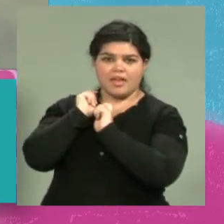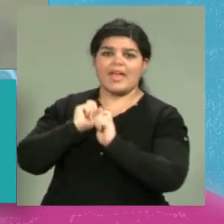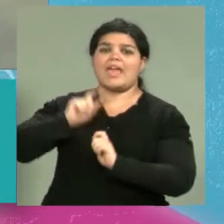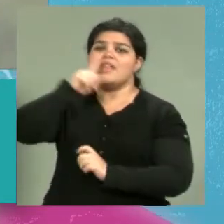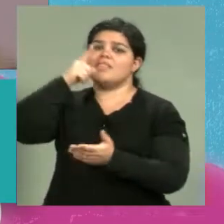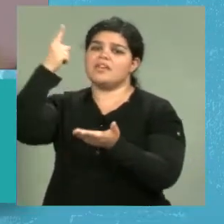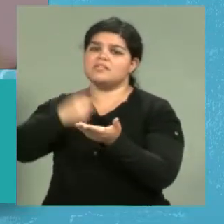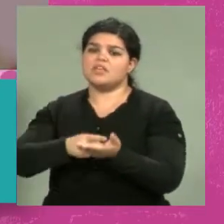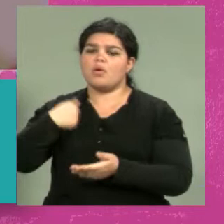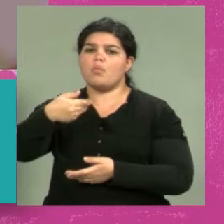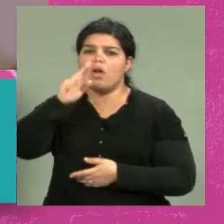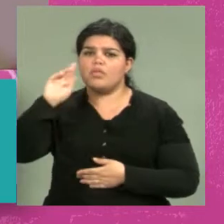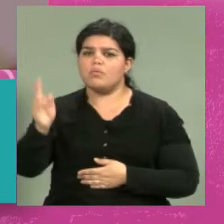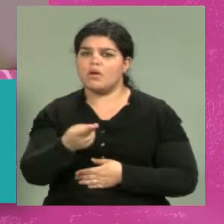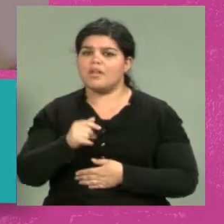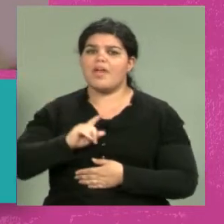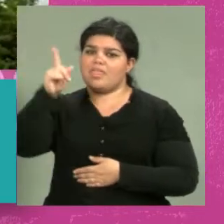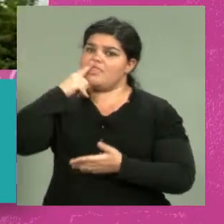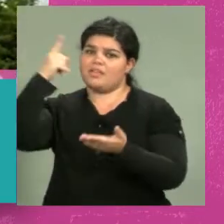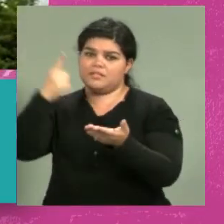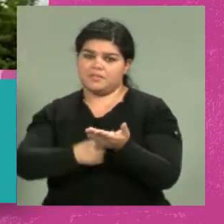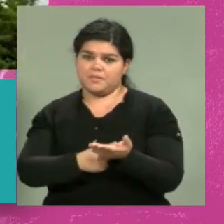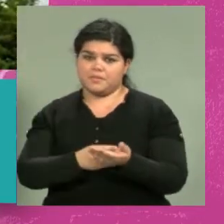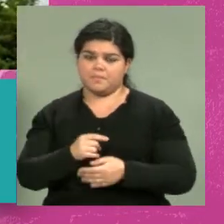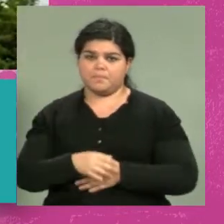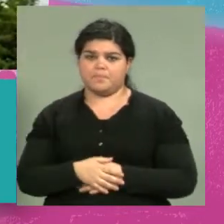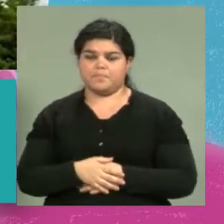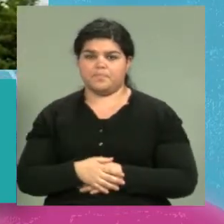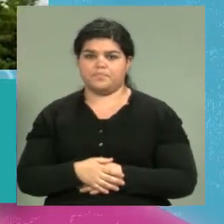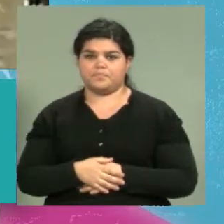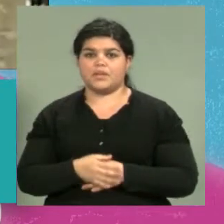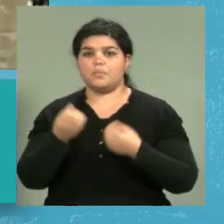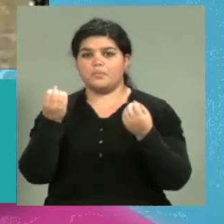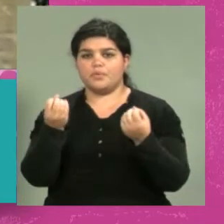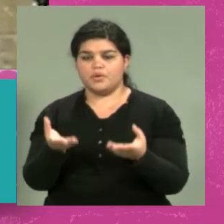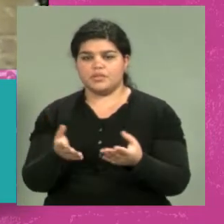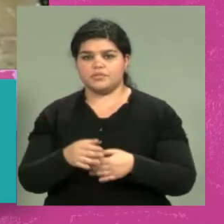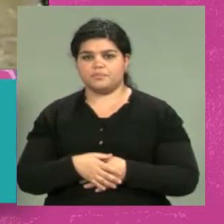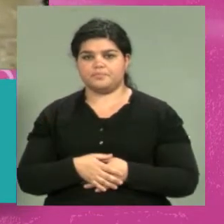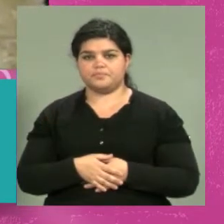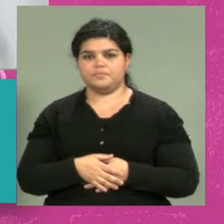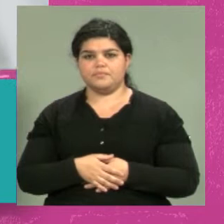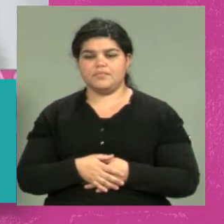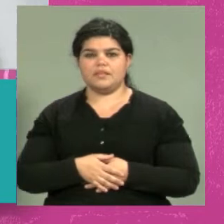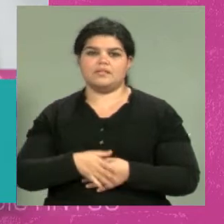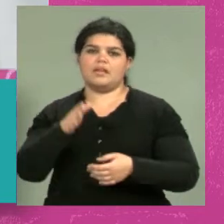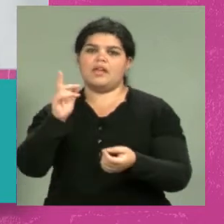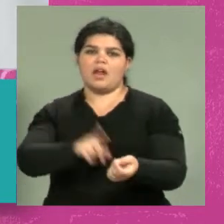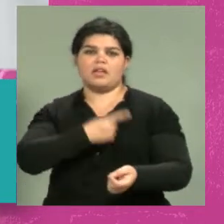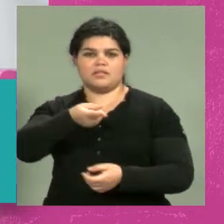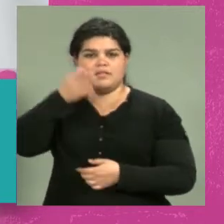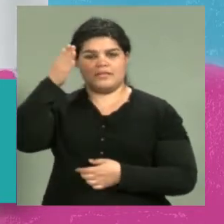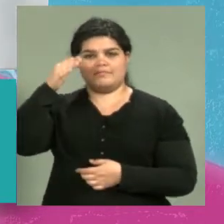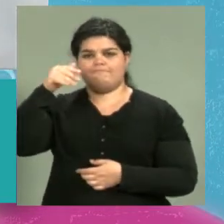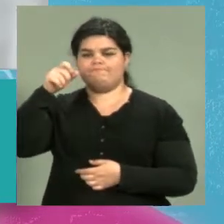decide el momento en que dejamos este mundo, esta vida mundanal. Por eso es que desde la tradición islámica